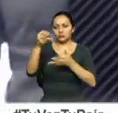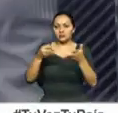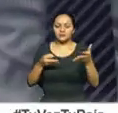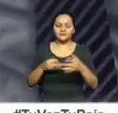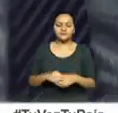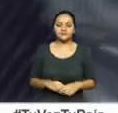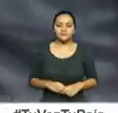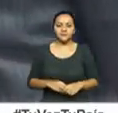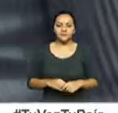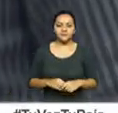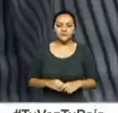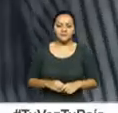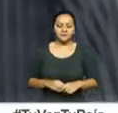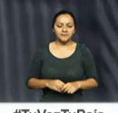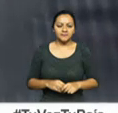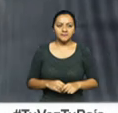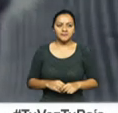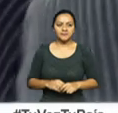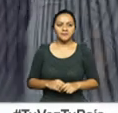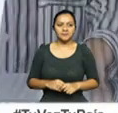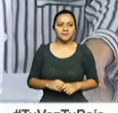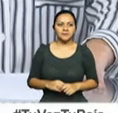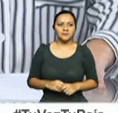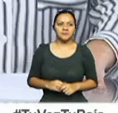Caterine Morejón, Noticiero Ciudadano.